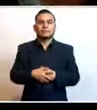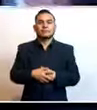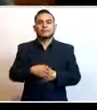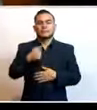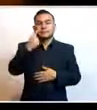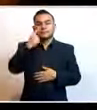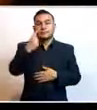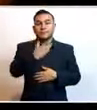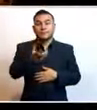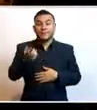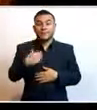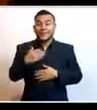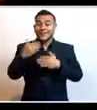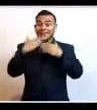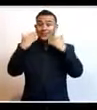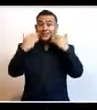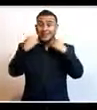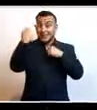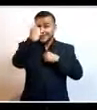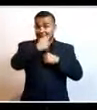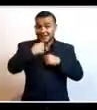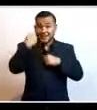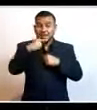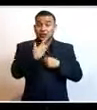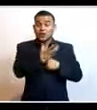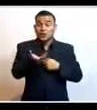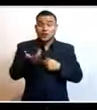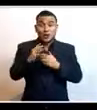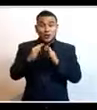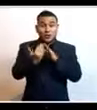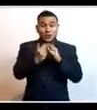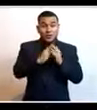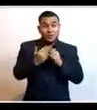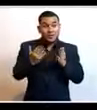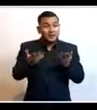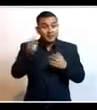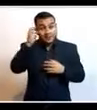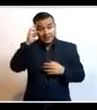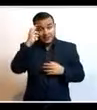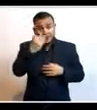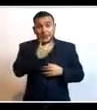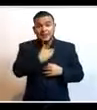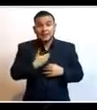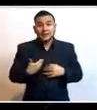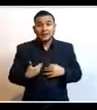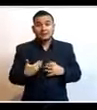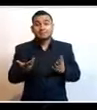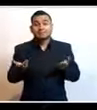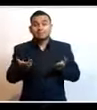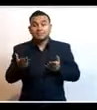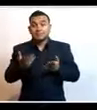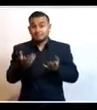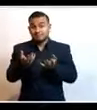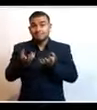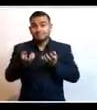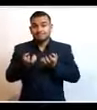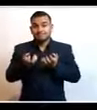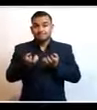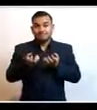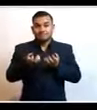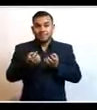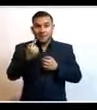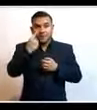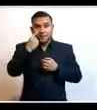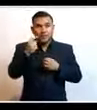Vemos esos rostros de agradecimiento por parte de las comunidades y precisamente el presidente quiere